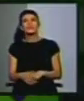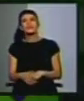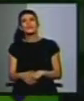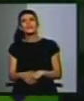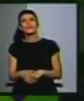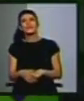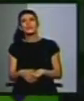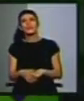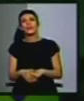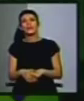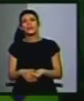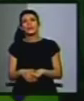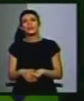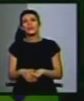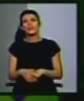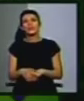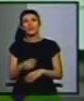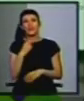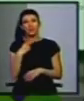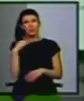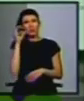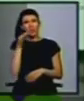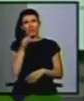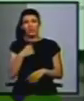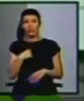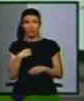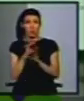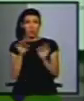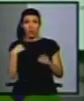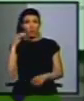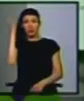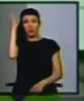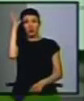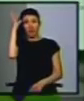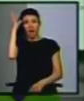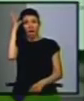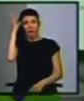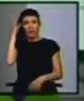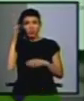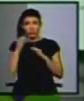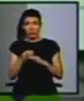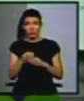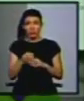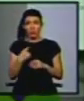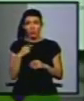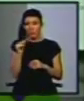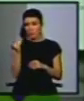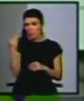Nunca me enteré, porque efectivamente hace poco me enteré que él me dormía,